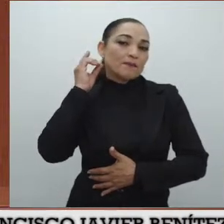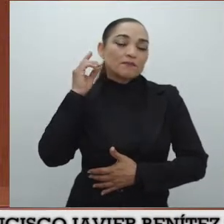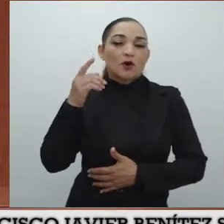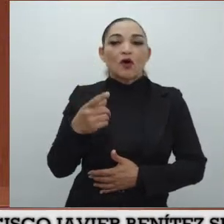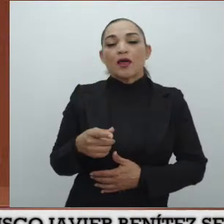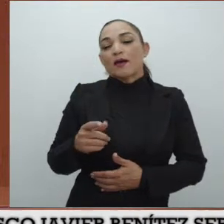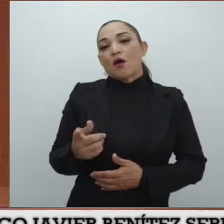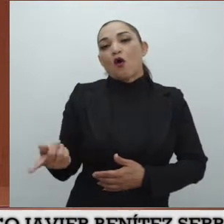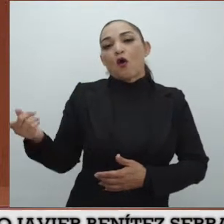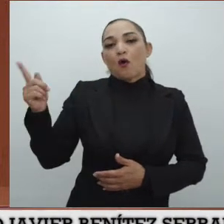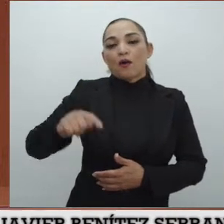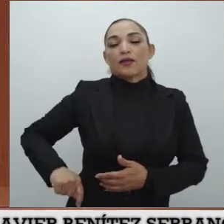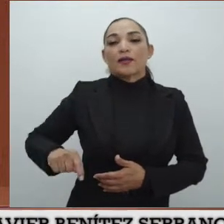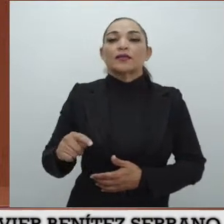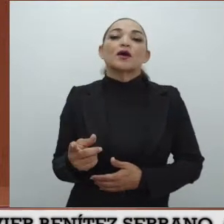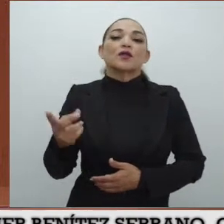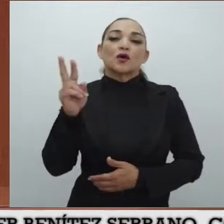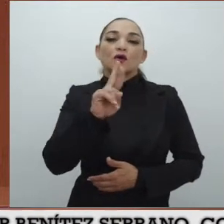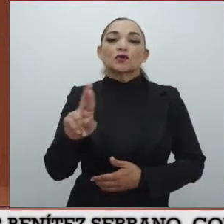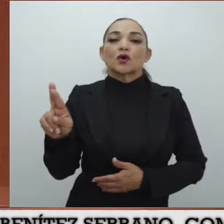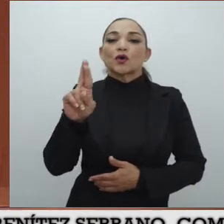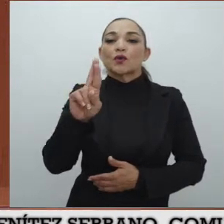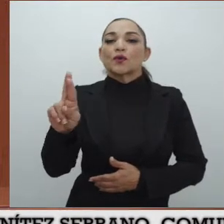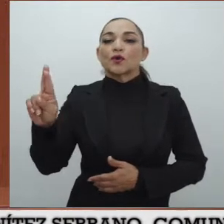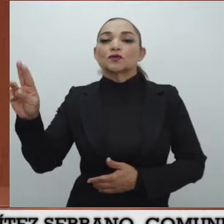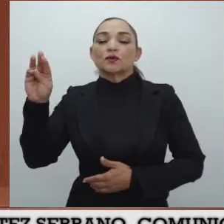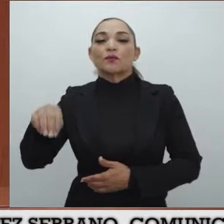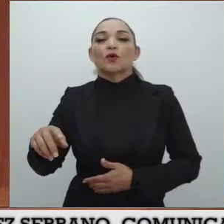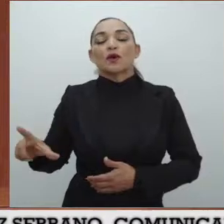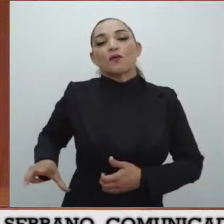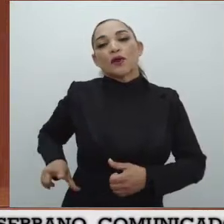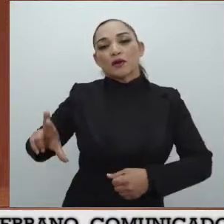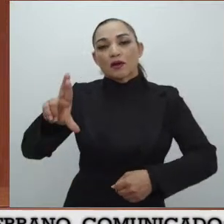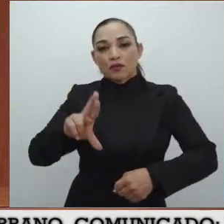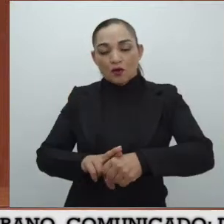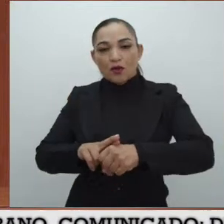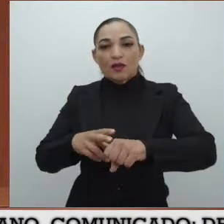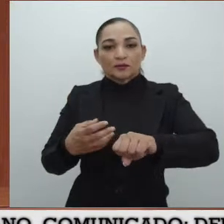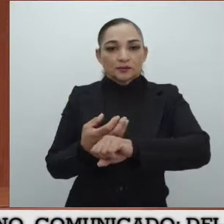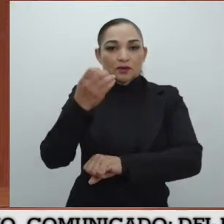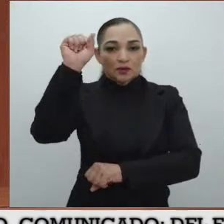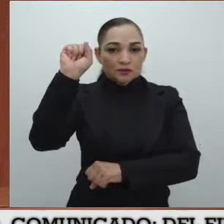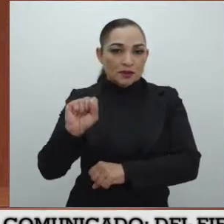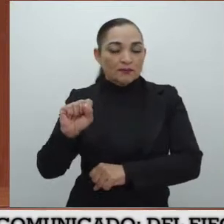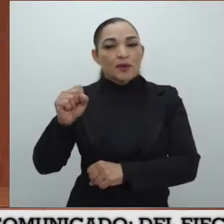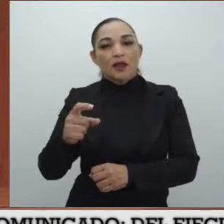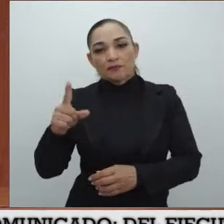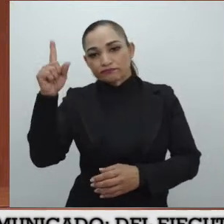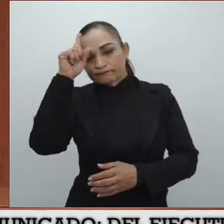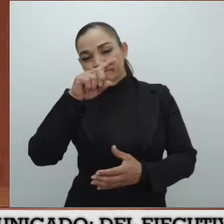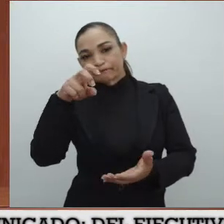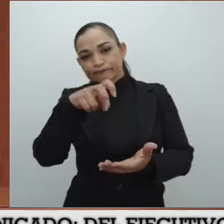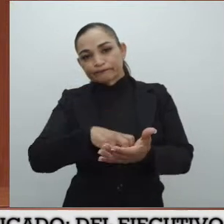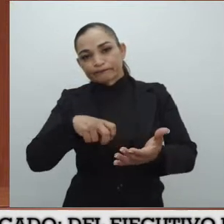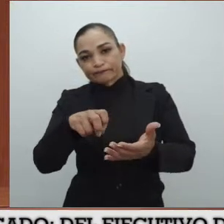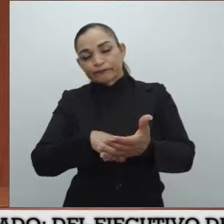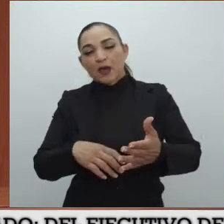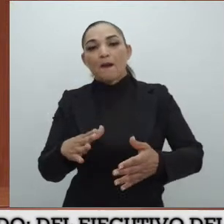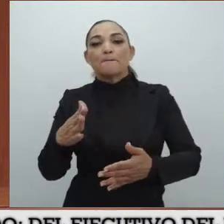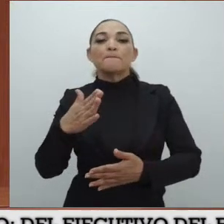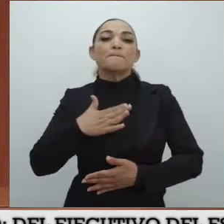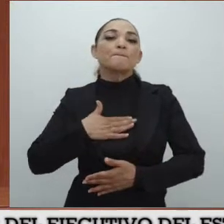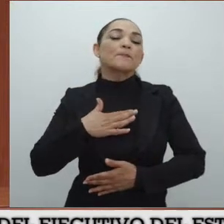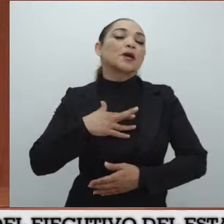doctor Rubén Rocha Moya, gobernador constitucional del Estado, me permito remitir observaciones formuladas en ejercicio de la facultad que le confieren las